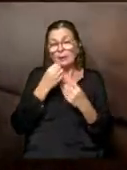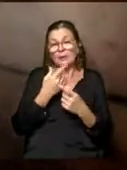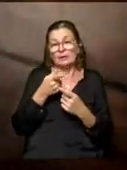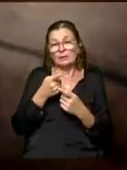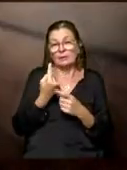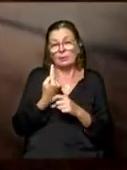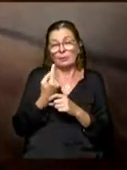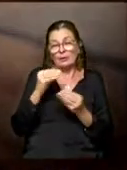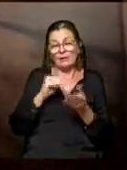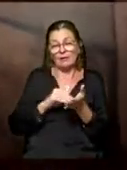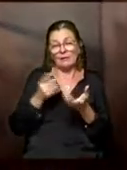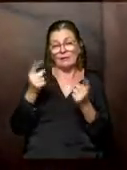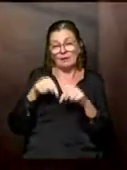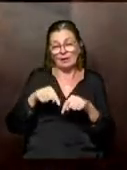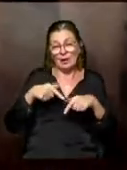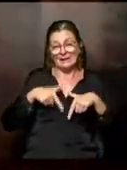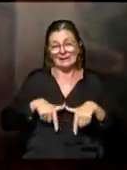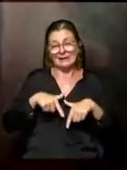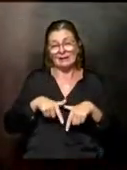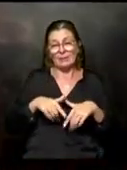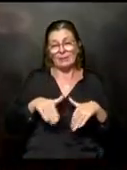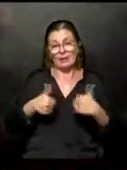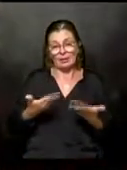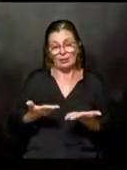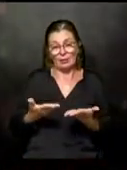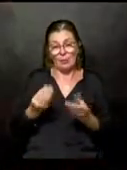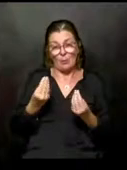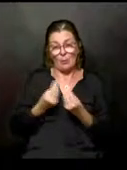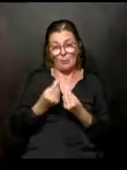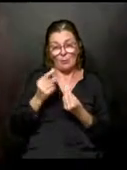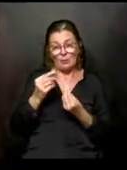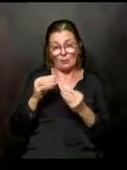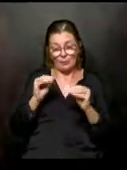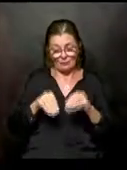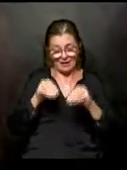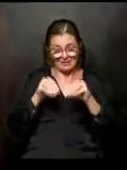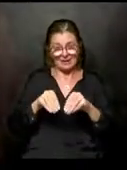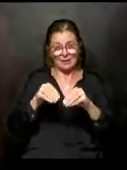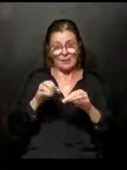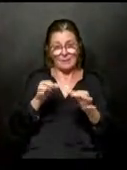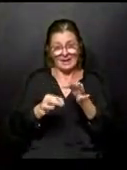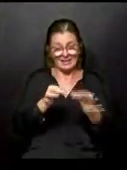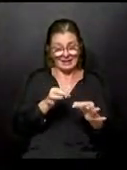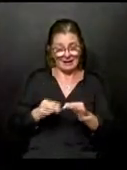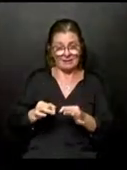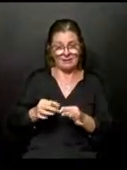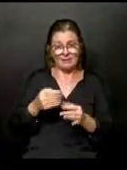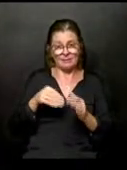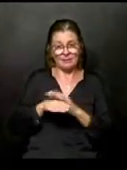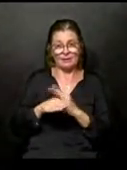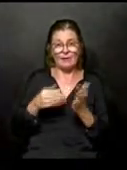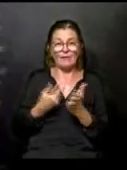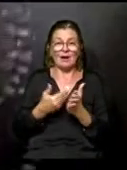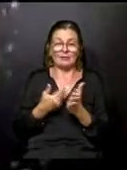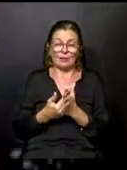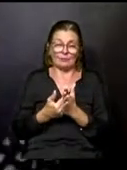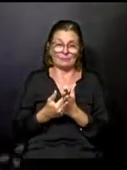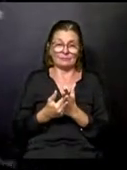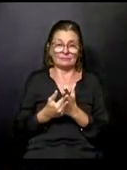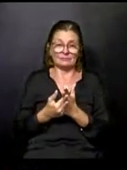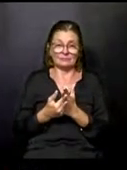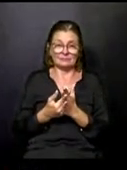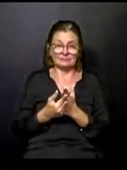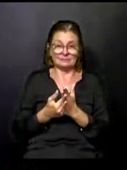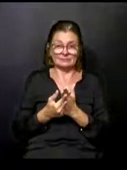una vez vino la intendencia y me dio un poquito de tipo balastro como para meter ahí, pero no fue suficiente, ¿viste? Que esto como